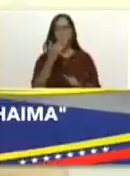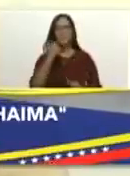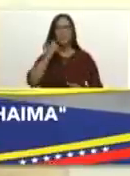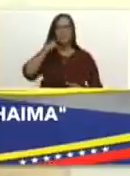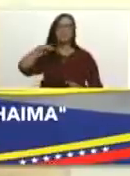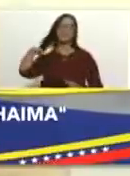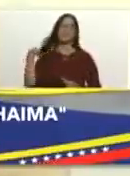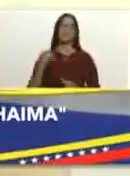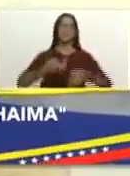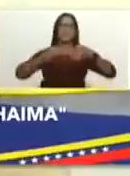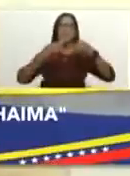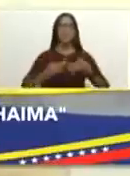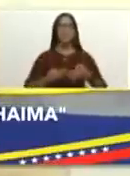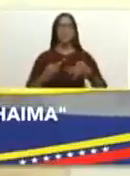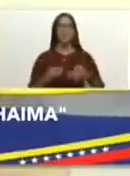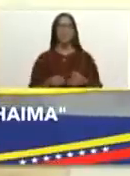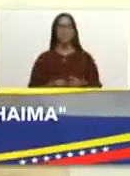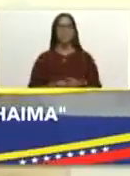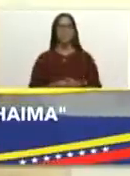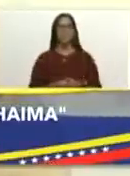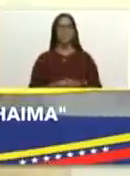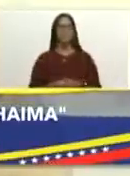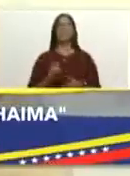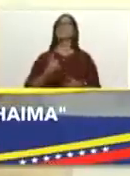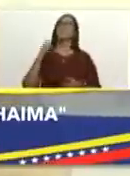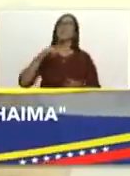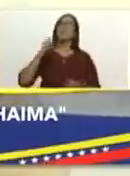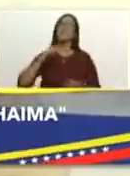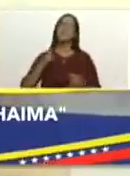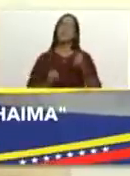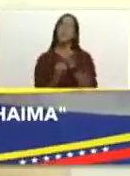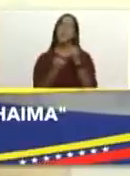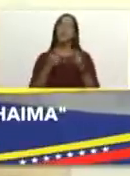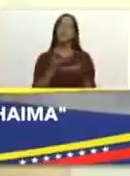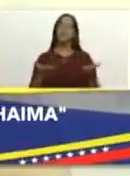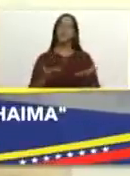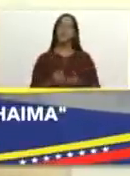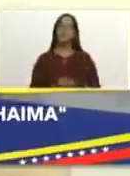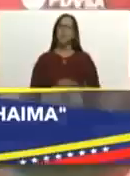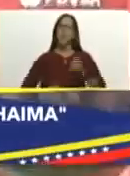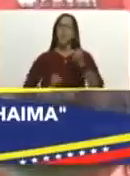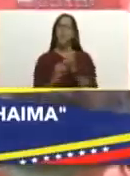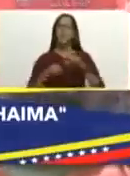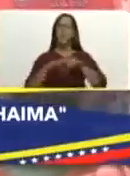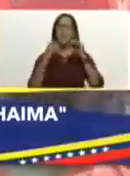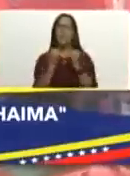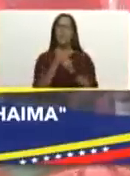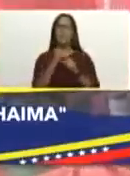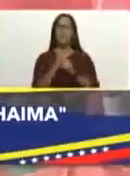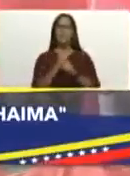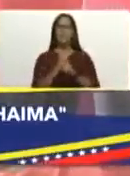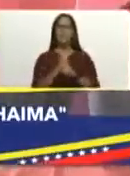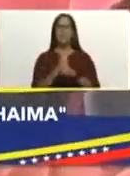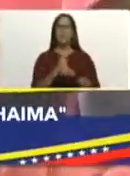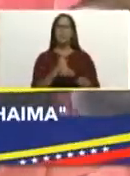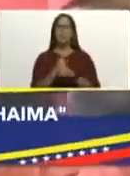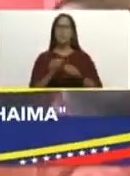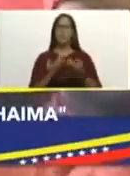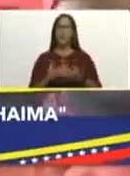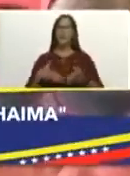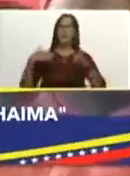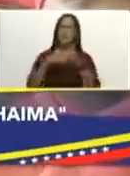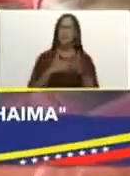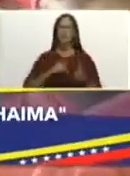seguiremos enfrentando, tengan ustedes seguro. Y yo necesito el apoyo de ustedes. el apoyo de la clase obrera para meterme contra las mafias,